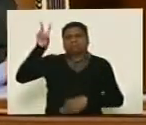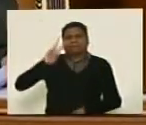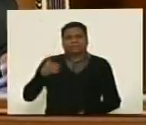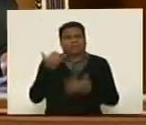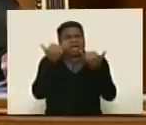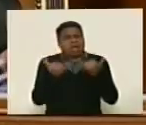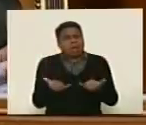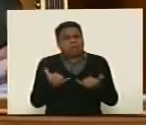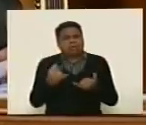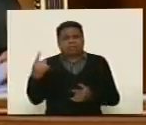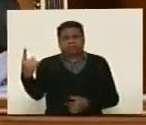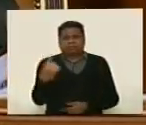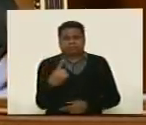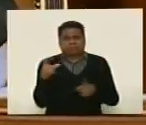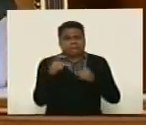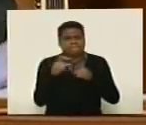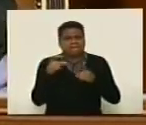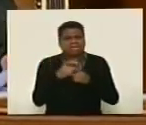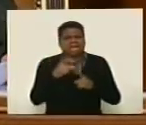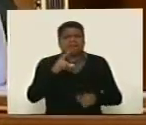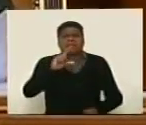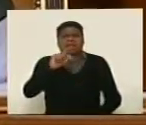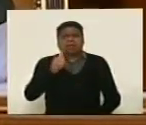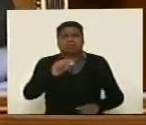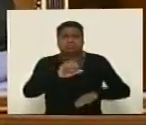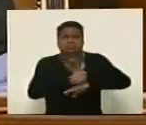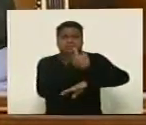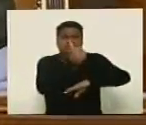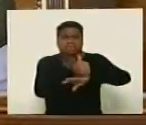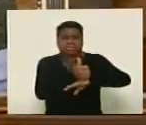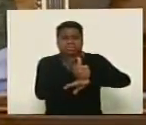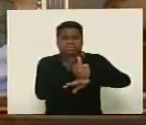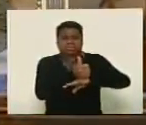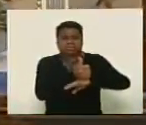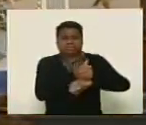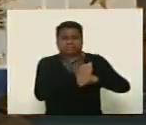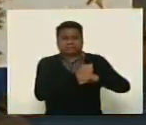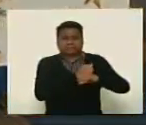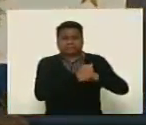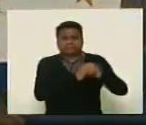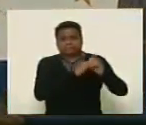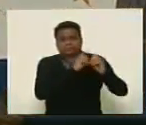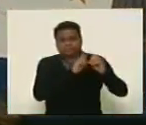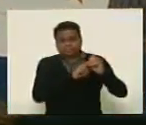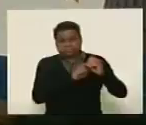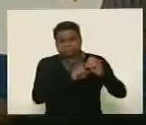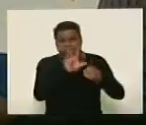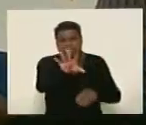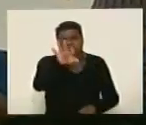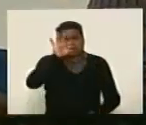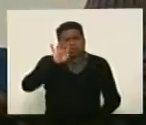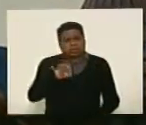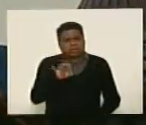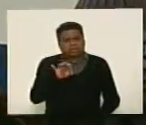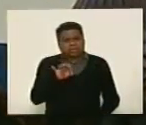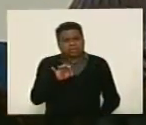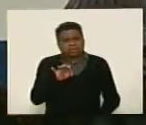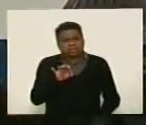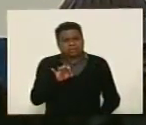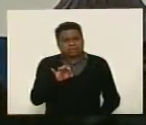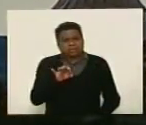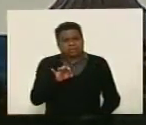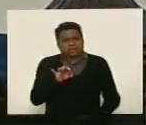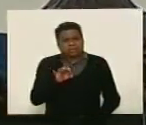palabra al presidente de la Comisión de Economía de la Asamblea Nacional Constituyente y constituyente electo por San